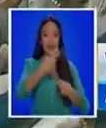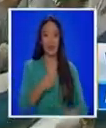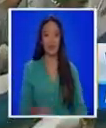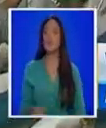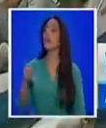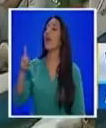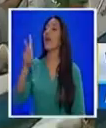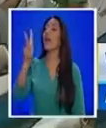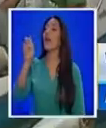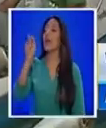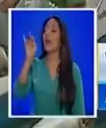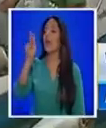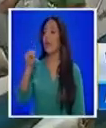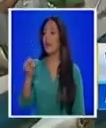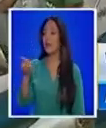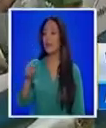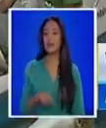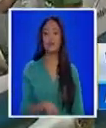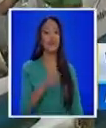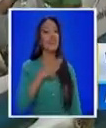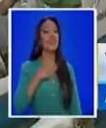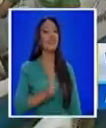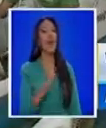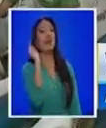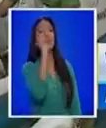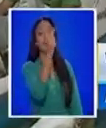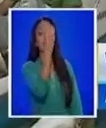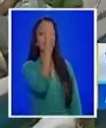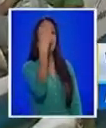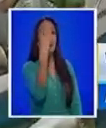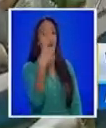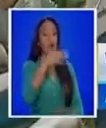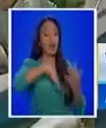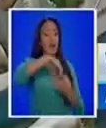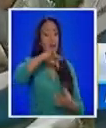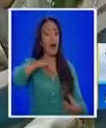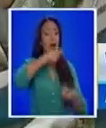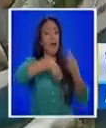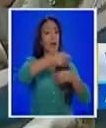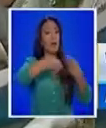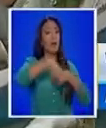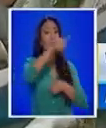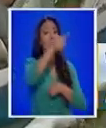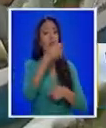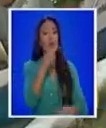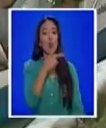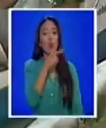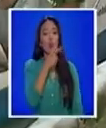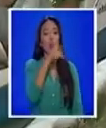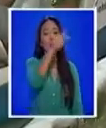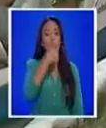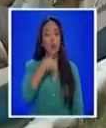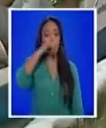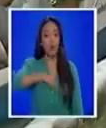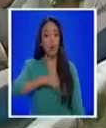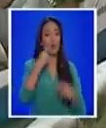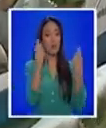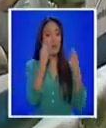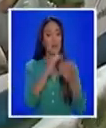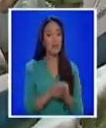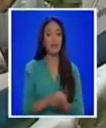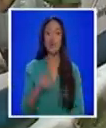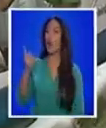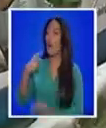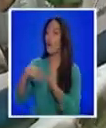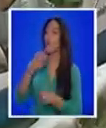Kevin? Kevin está en el semáforo reemplazándome. Le está vendiendo las arepitas y los juguitos mientras yo estoy acá. A ver, ¿cómo las vendes tú?